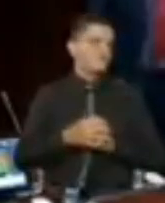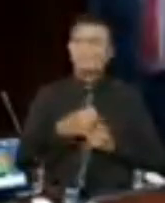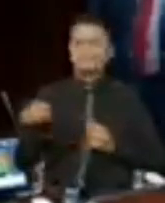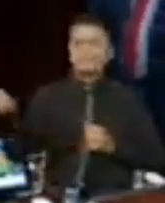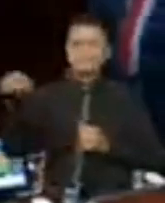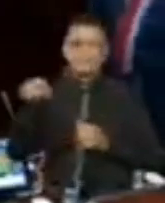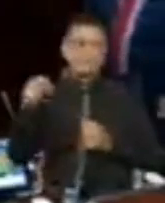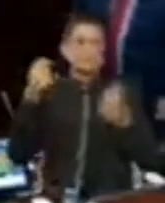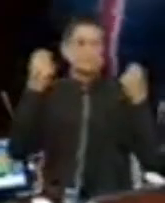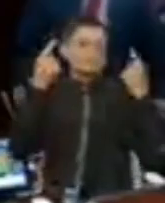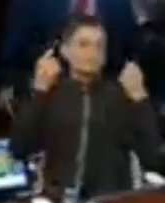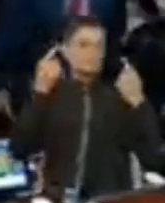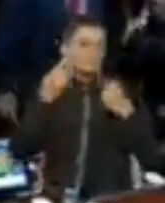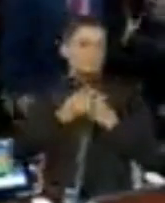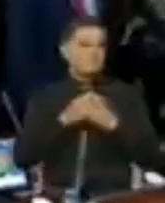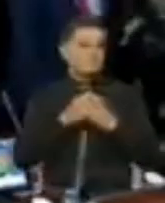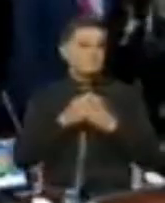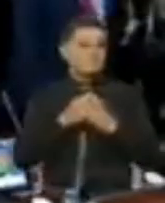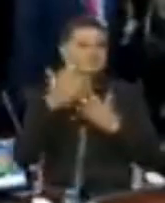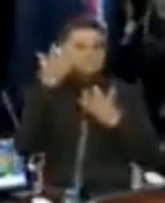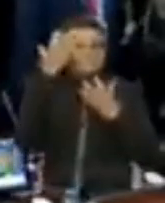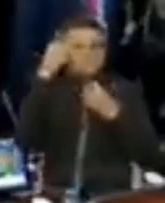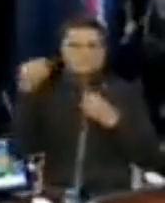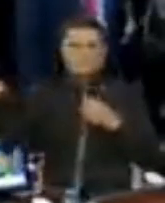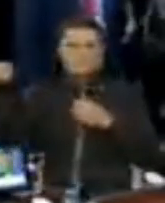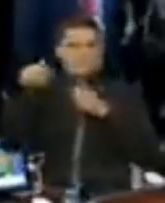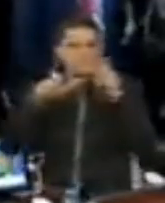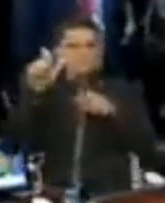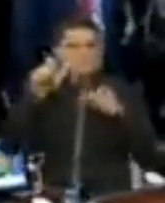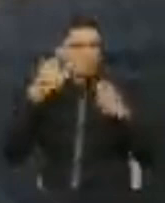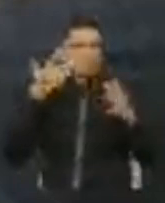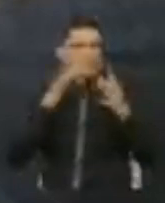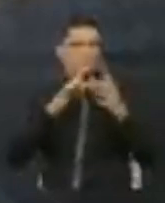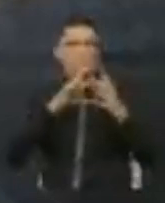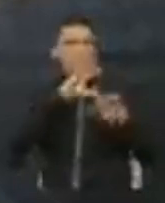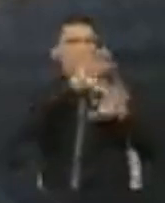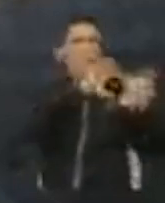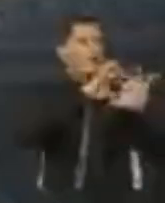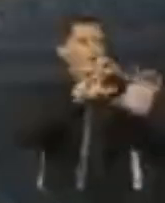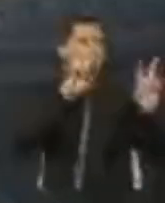que dejarse provocar es la mejor manera de sabotear la discusión sobre el servicio militar obligatorio.